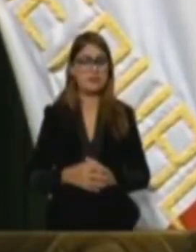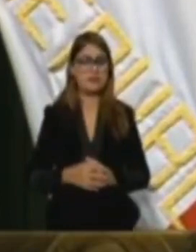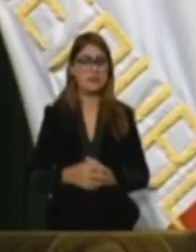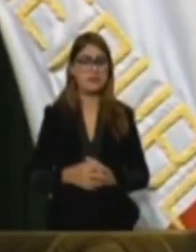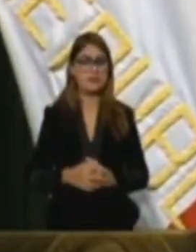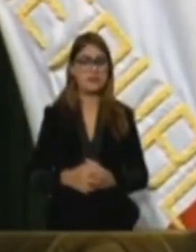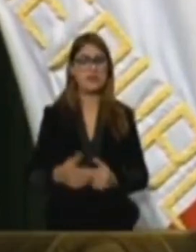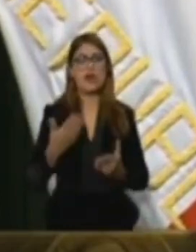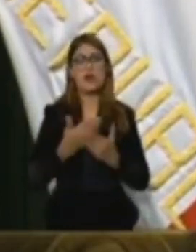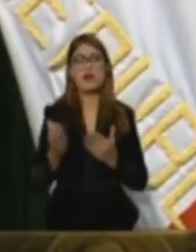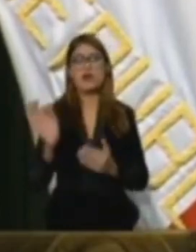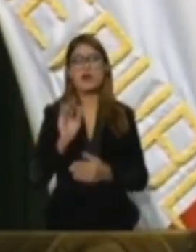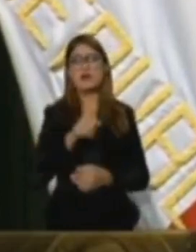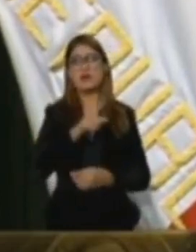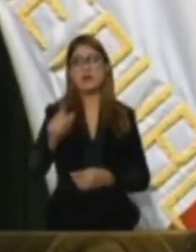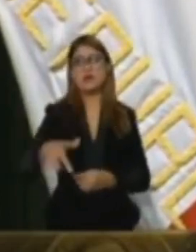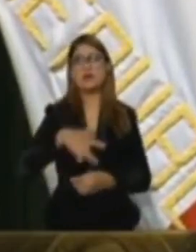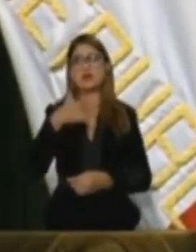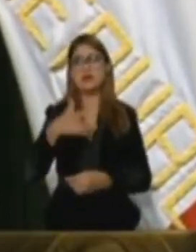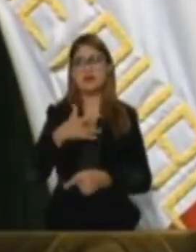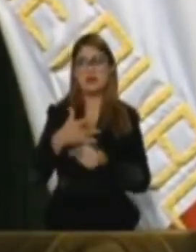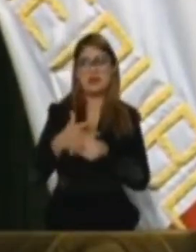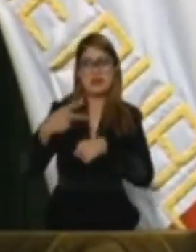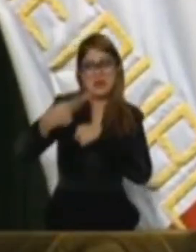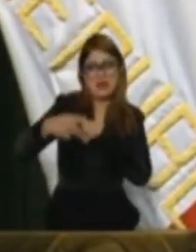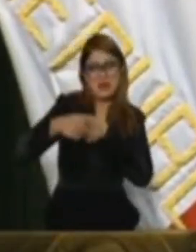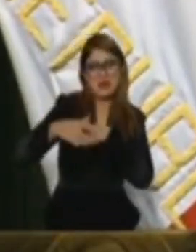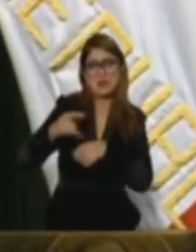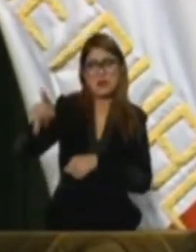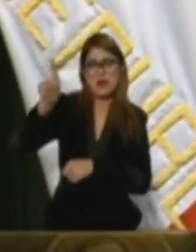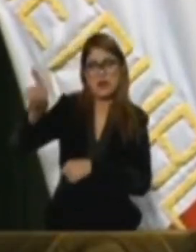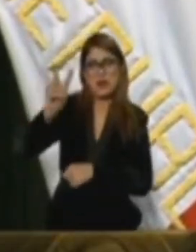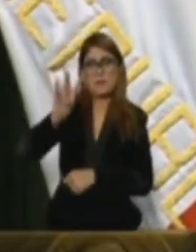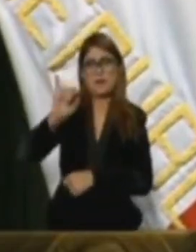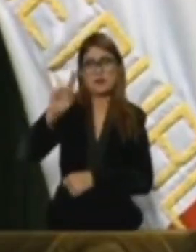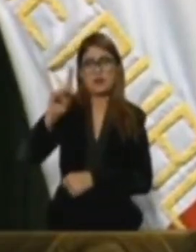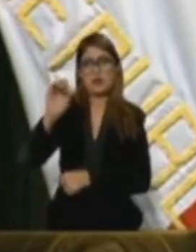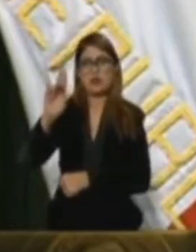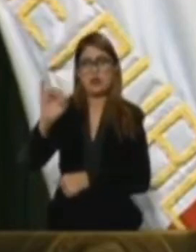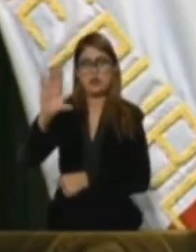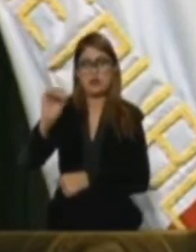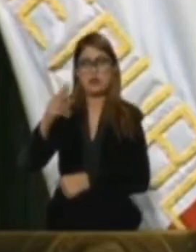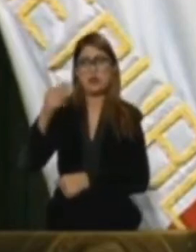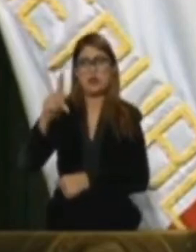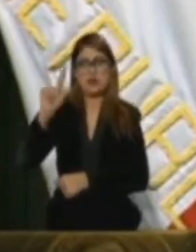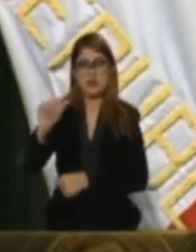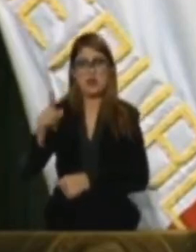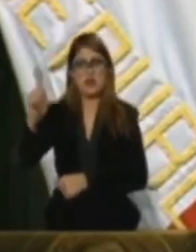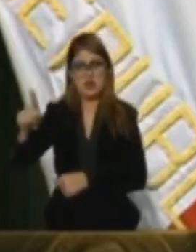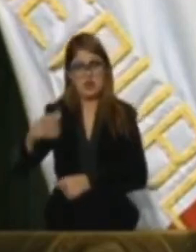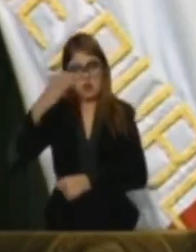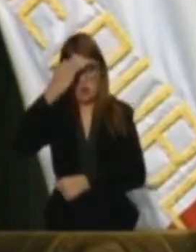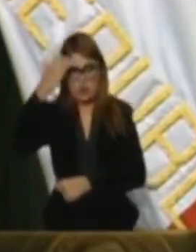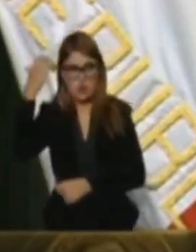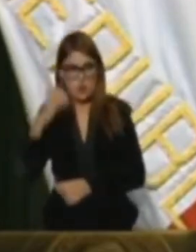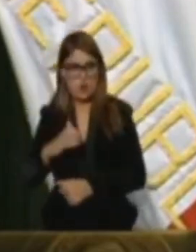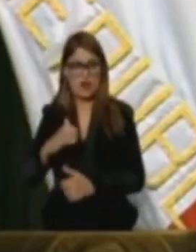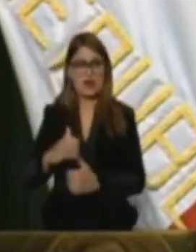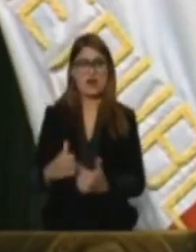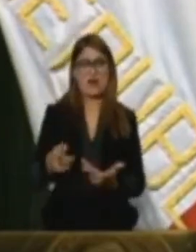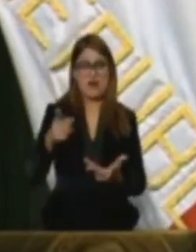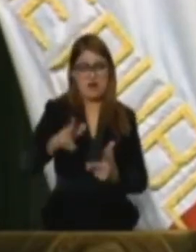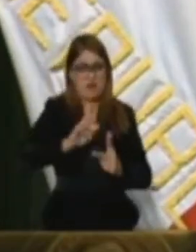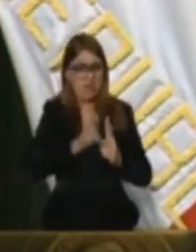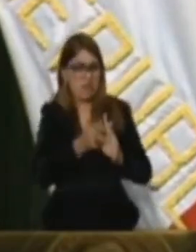Me diréis, señores, que la tentativa es peligrosa porque don Victoriano Huerta es un soldado sanguinario y feroz, que asesina sin vacilación